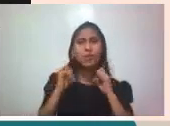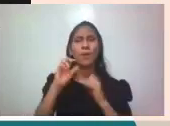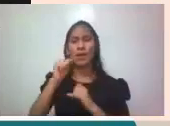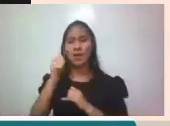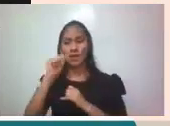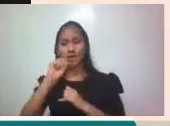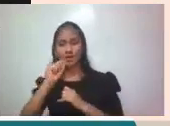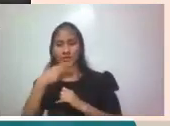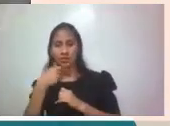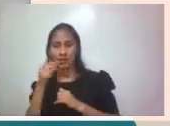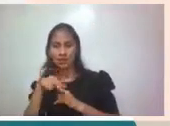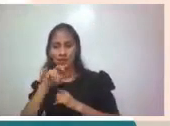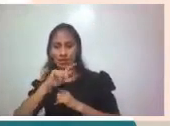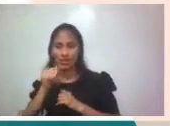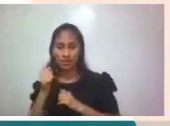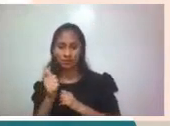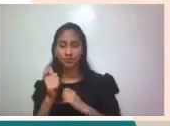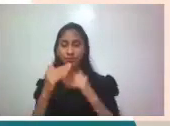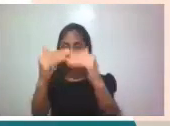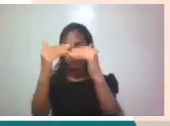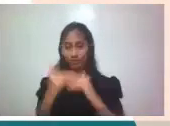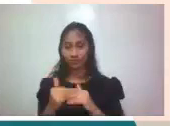Siguiente, por favor.